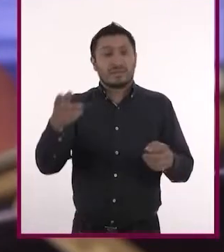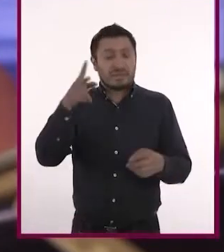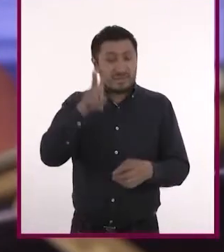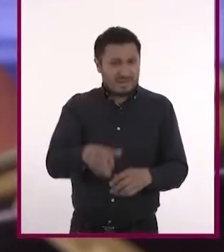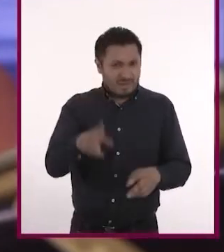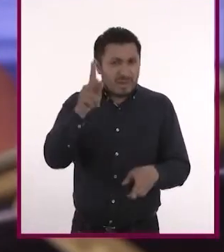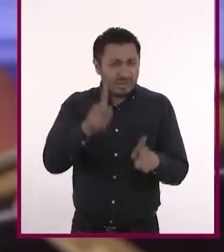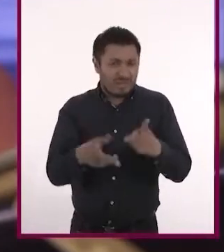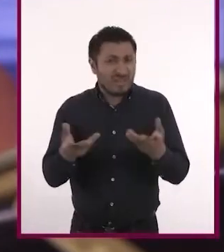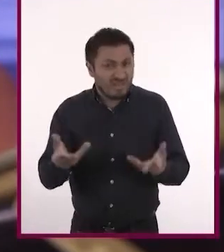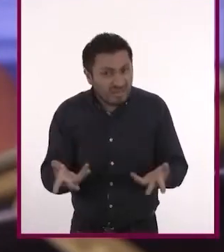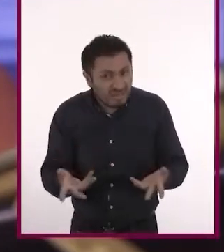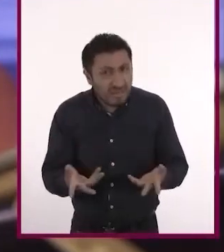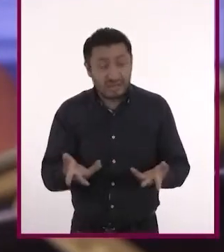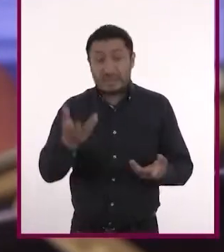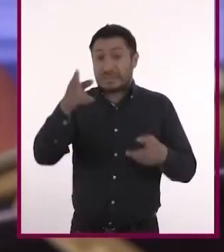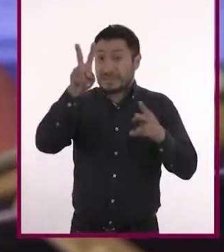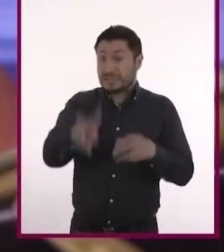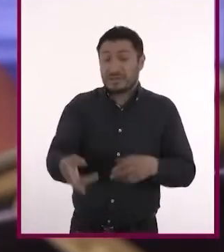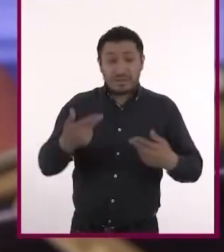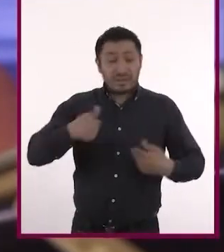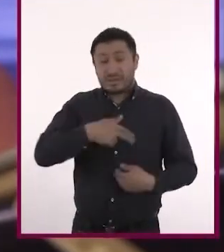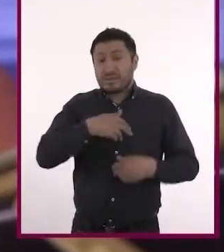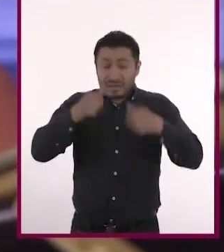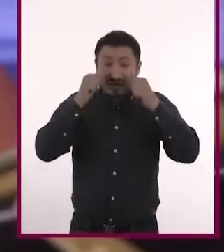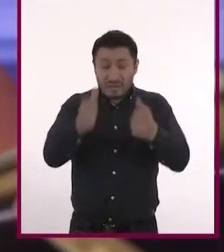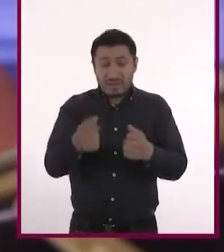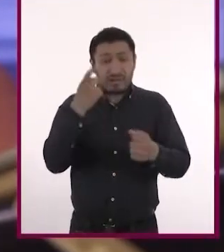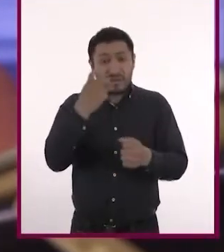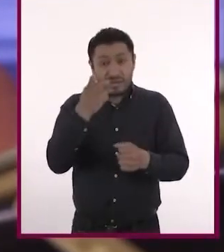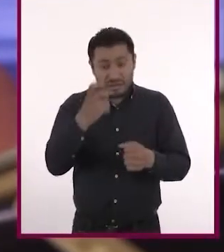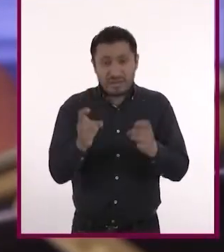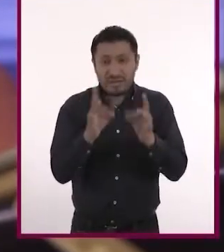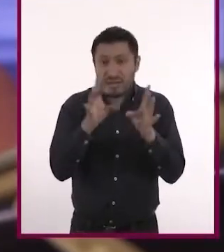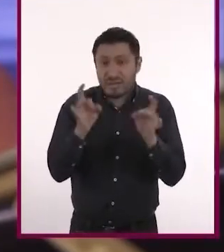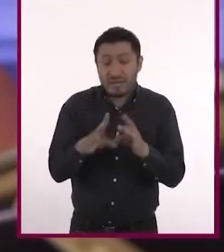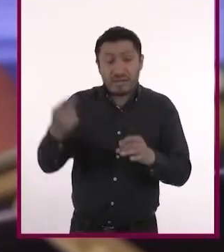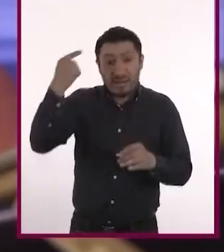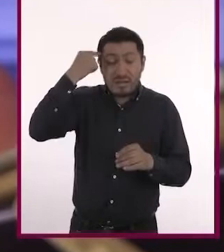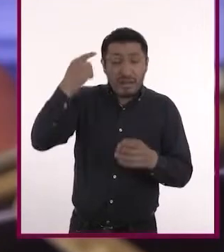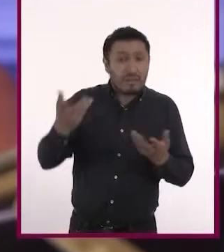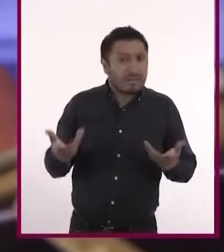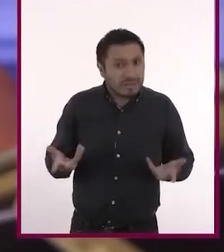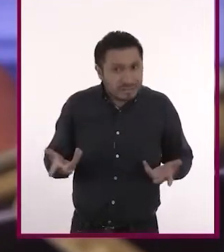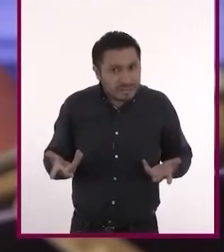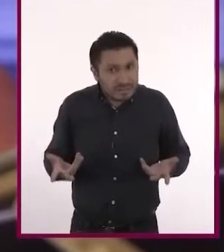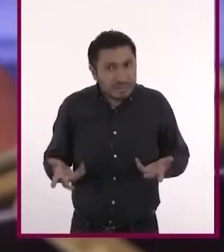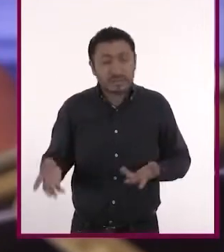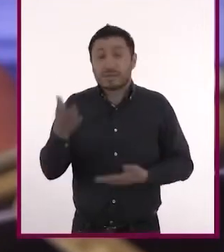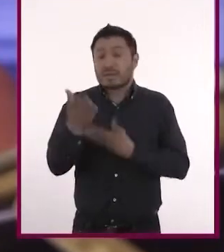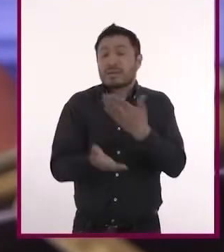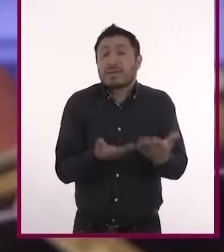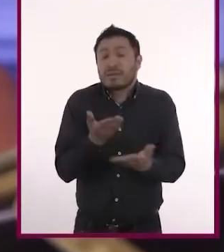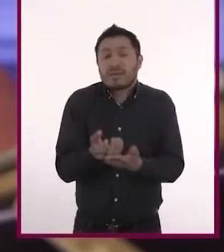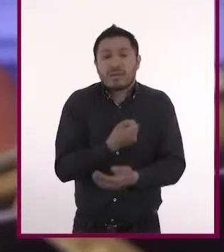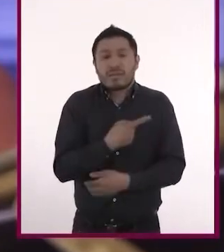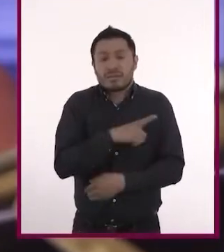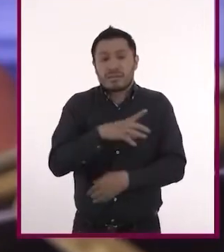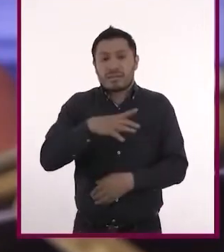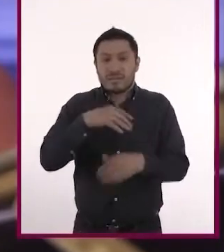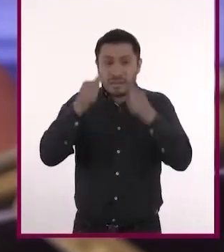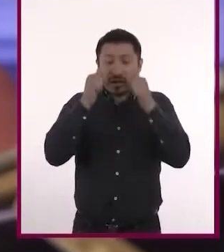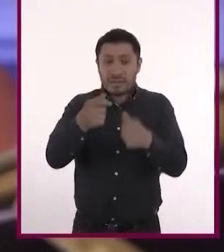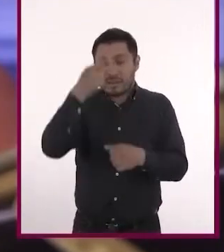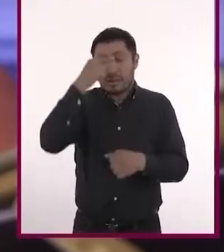social? ¿Estamos atendiendo de una forma adecuada la cuestión de los trastornos y enfermedades mentales? ¿Los servicios de salud ofrecen atención para